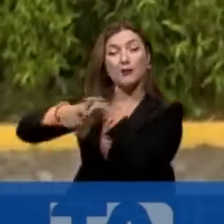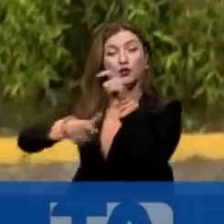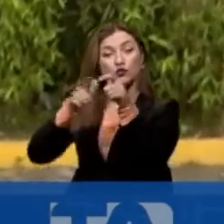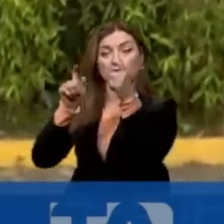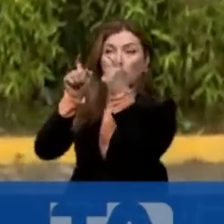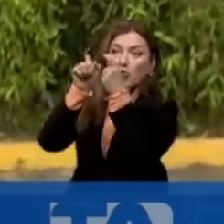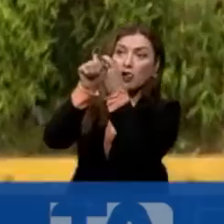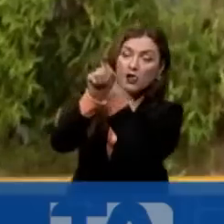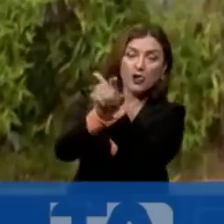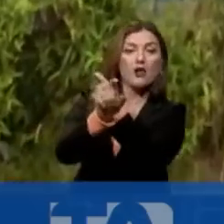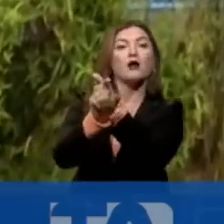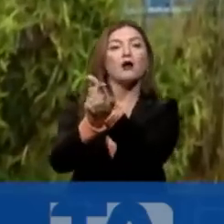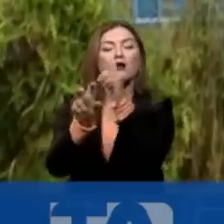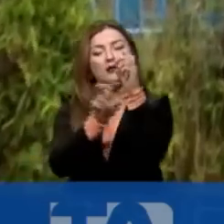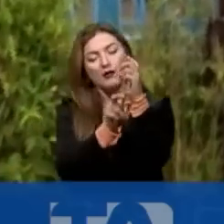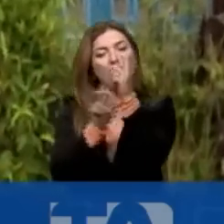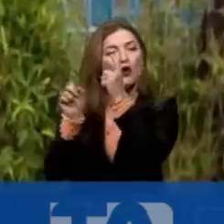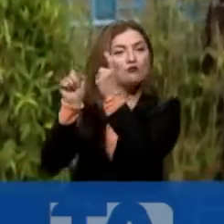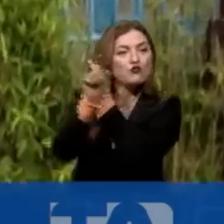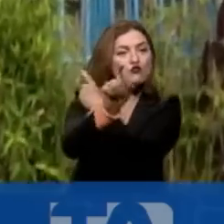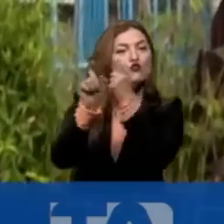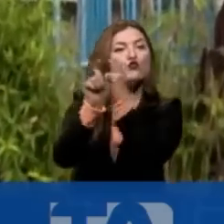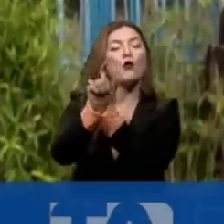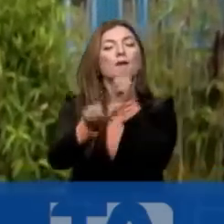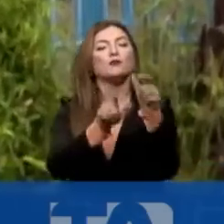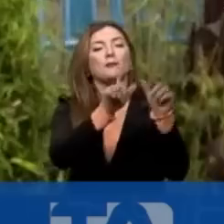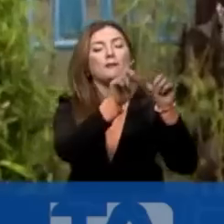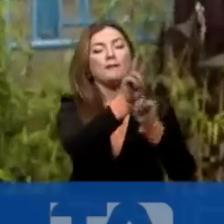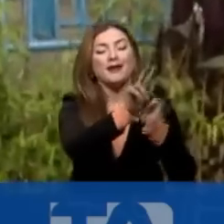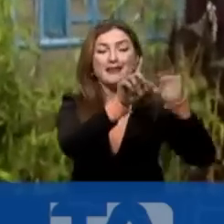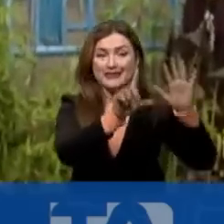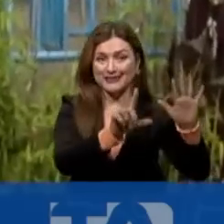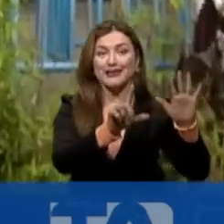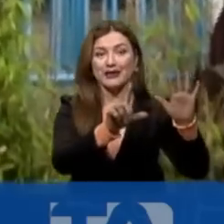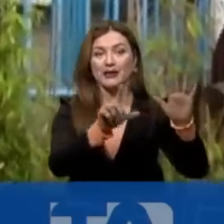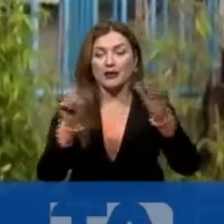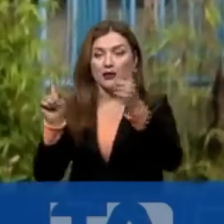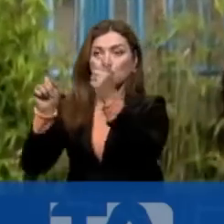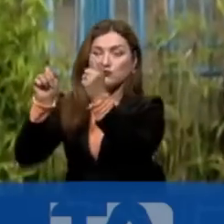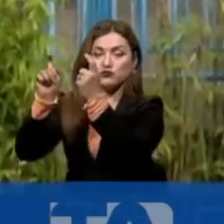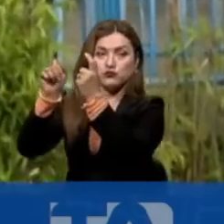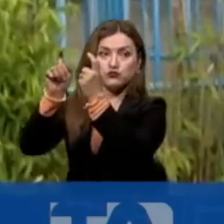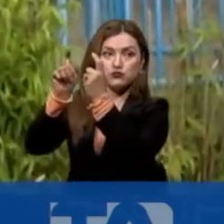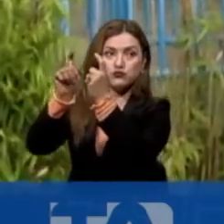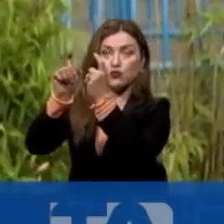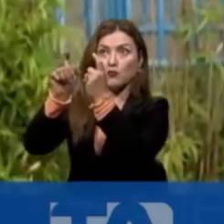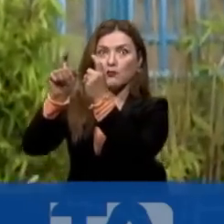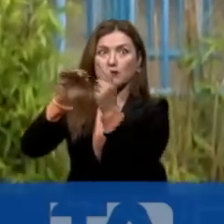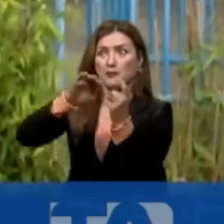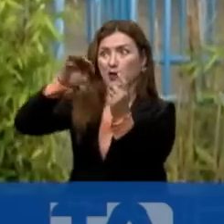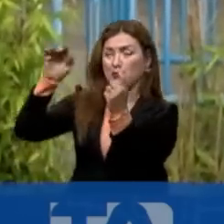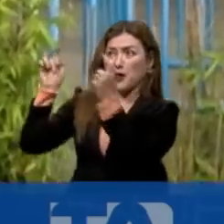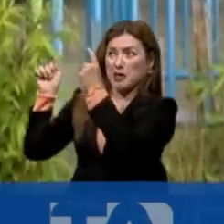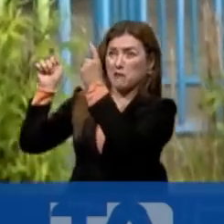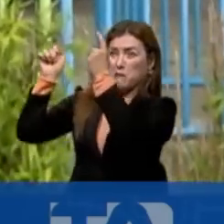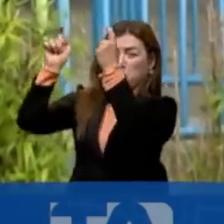en las góndolas que estamos justamente observando ahora en imágenes y 47 se habían quedado en la cima. Estamos viendo en imágenes lo estrechas